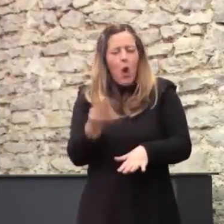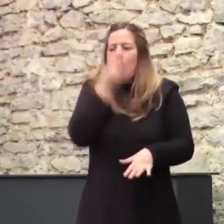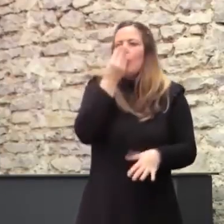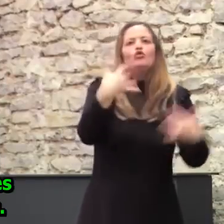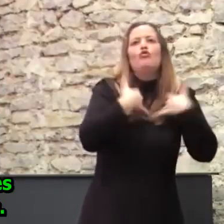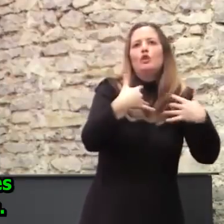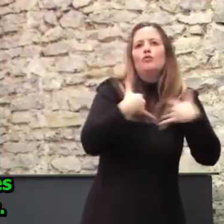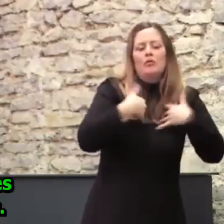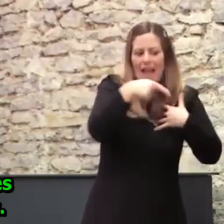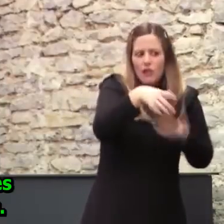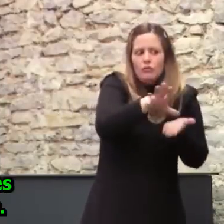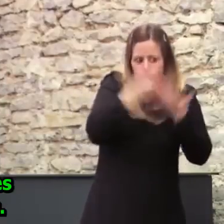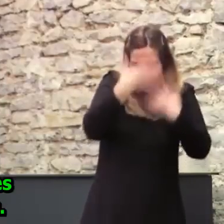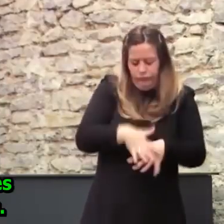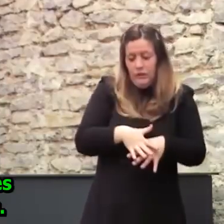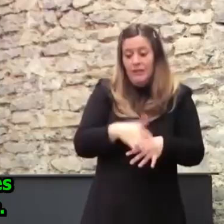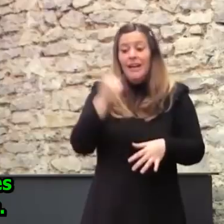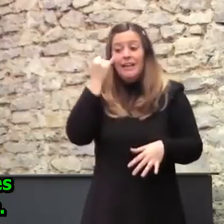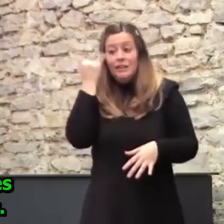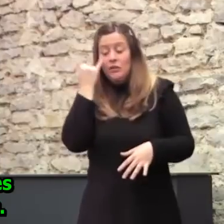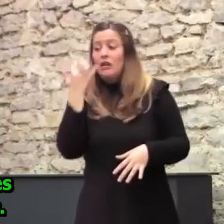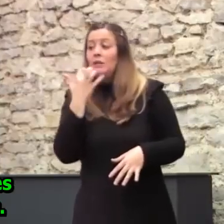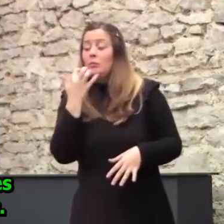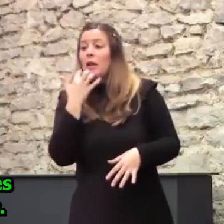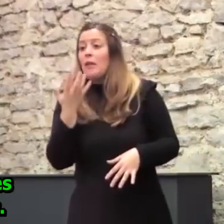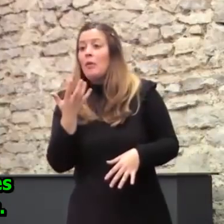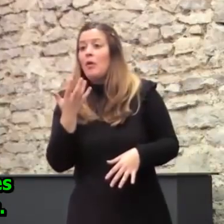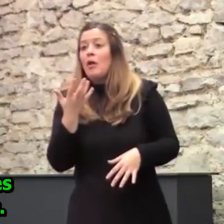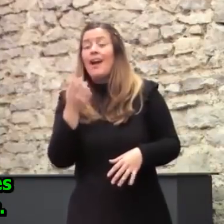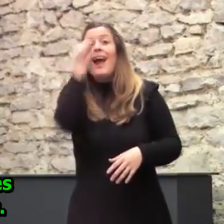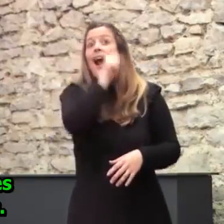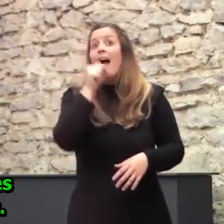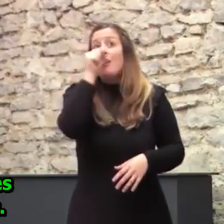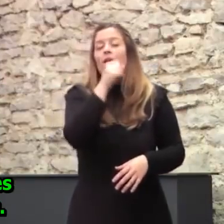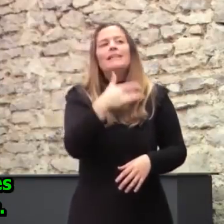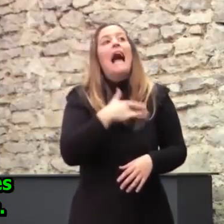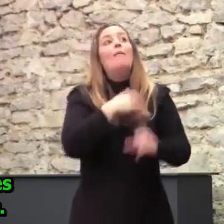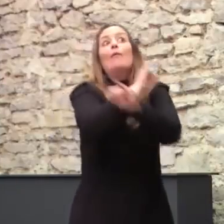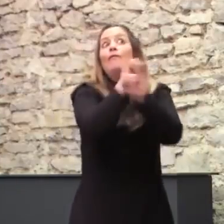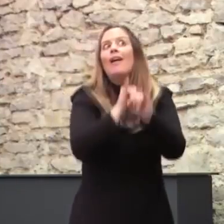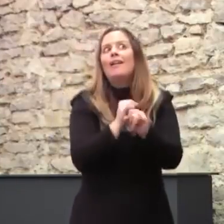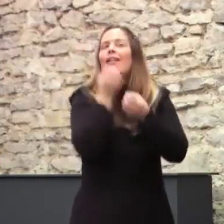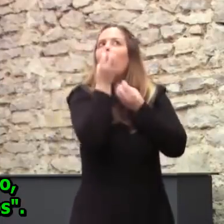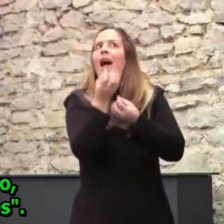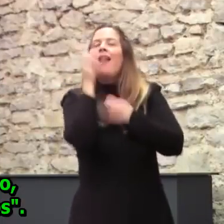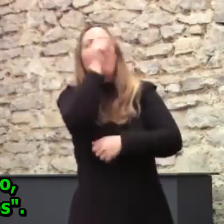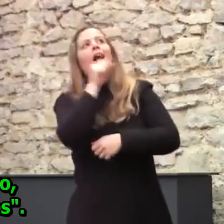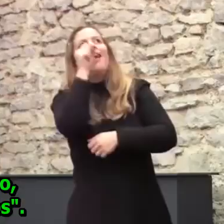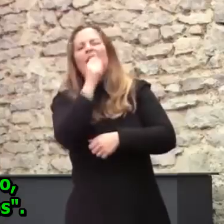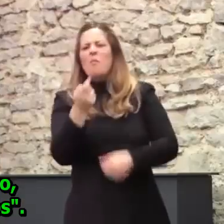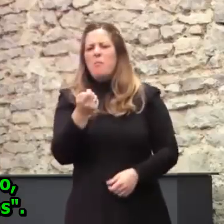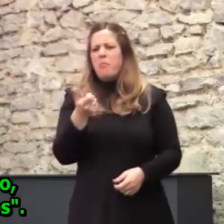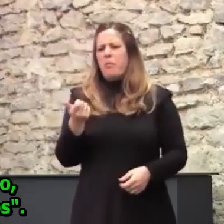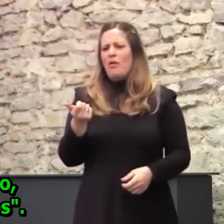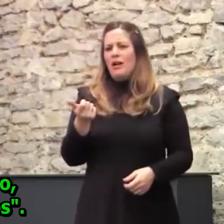¿no? Si os fijáis, no sé, hay muy pocas canciones que hablen de amor feliz. De qué